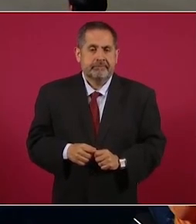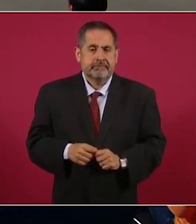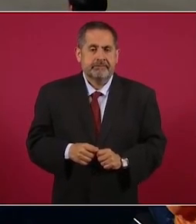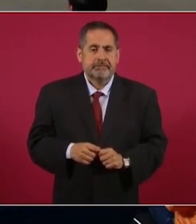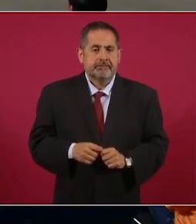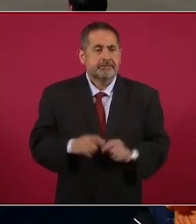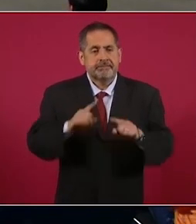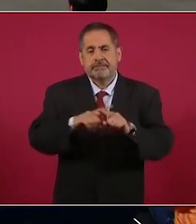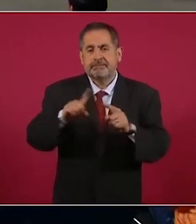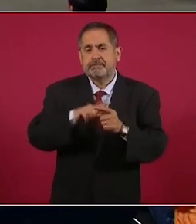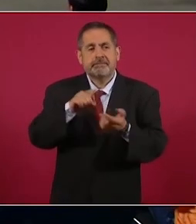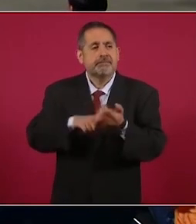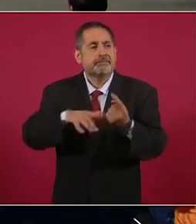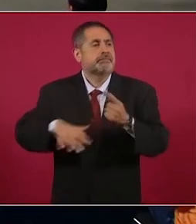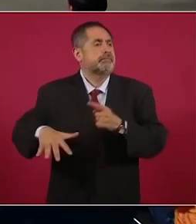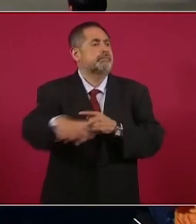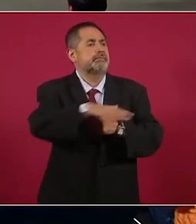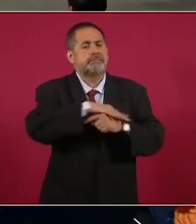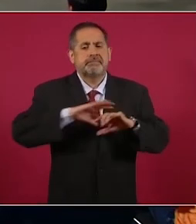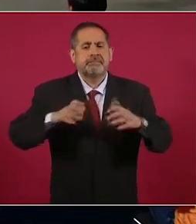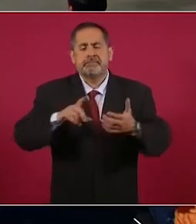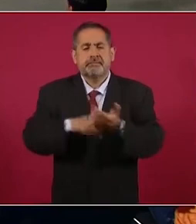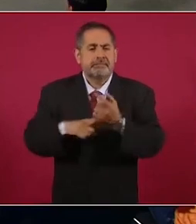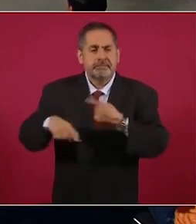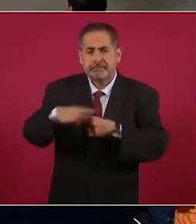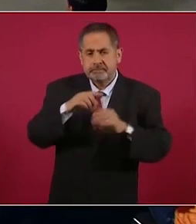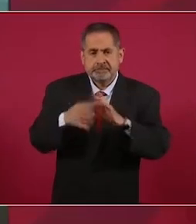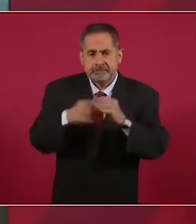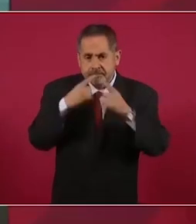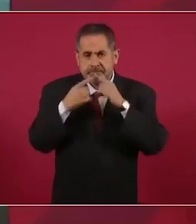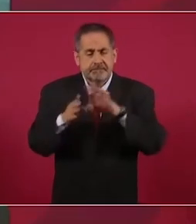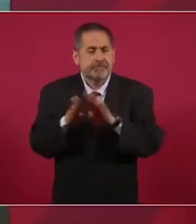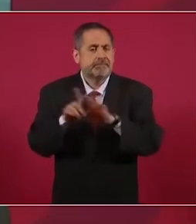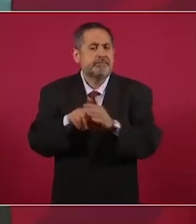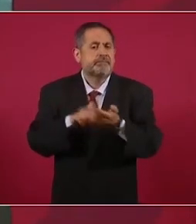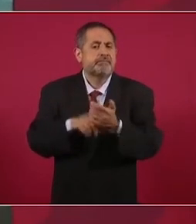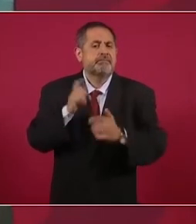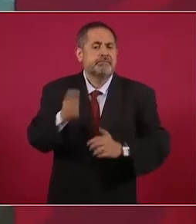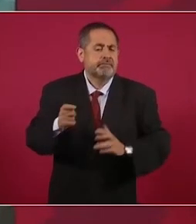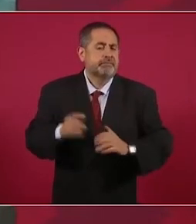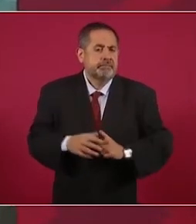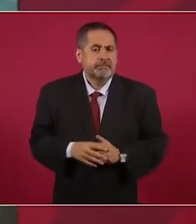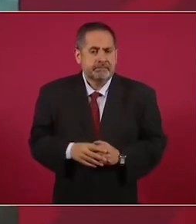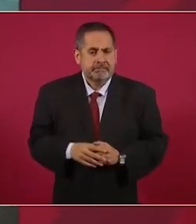en toda esa zona se han permitido la destrucción